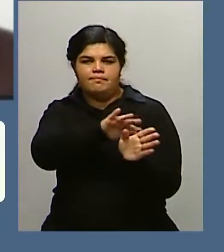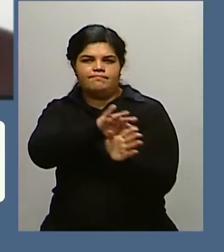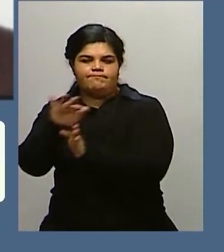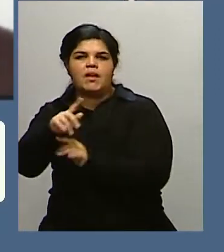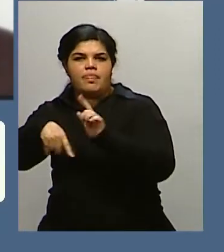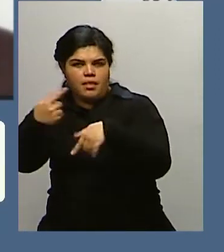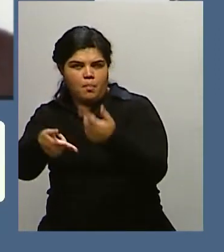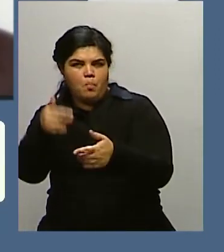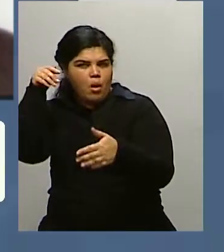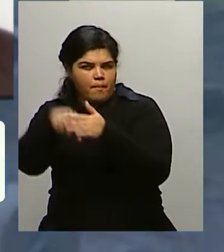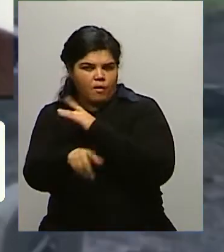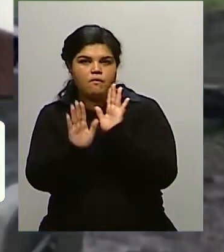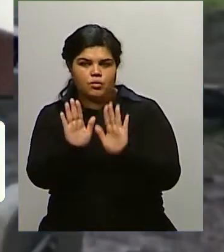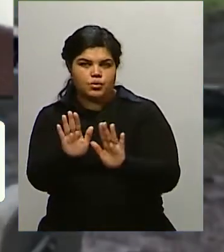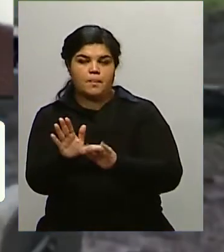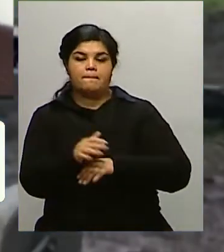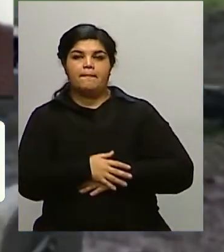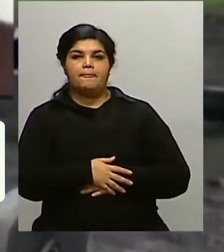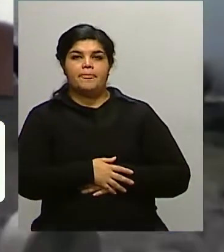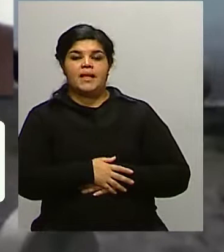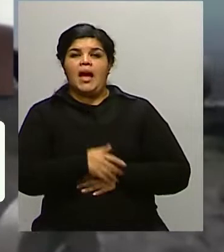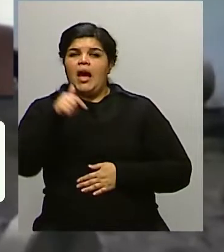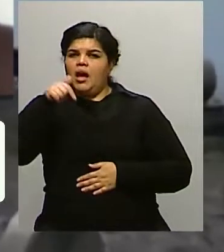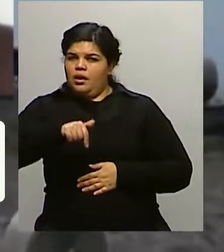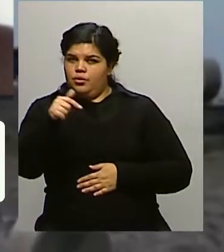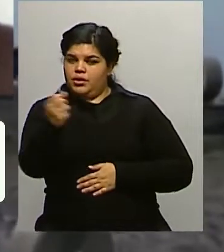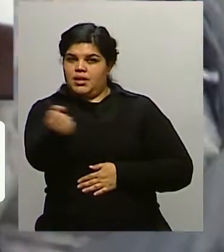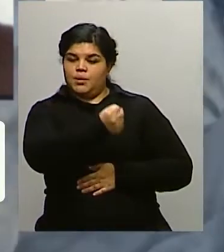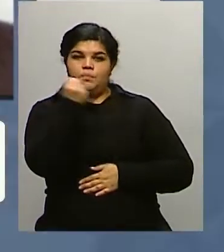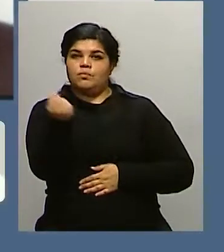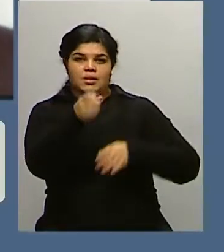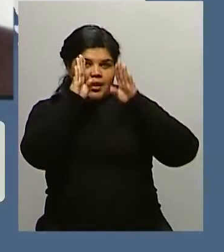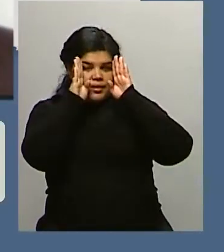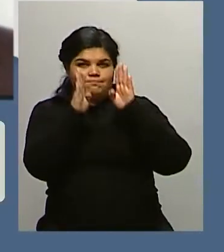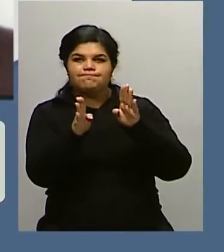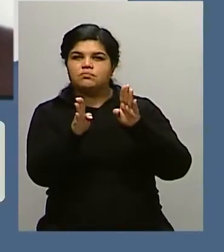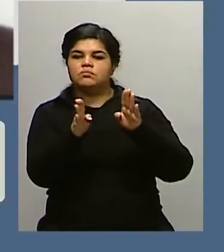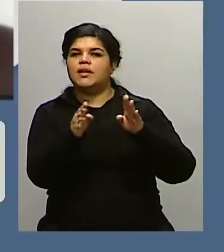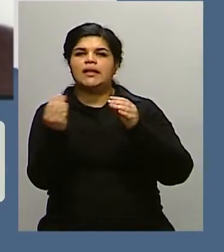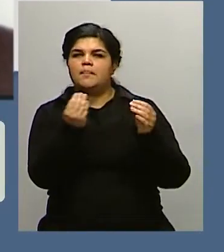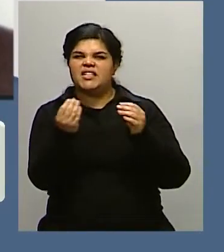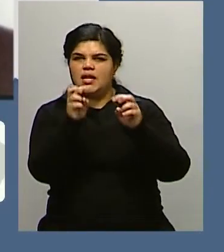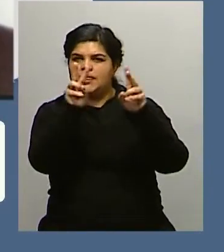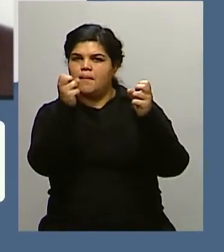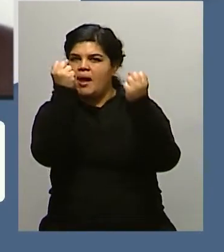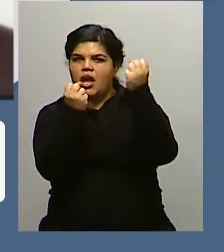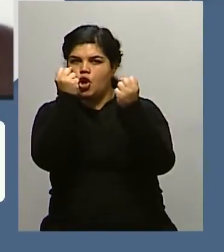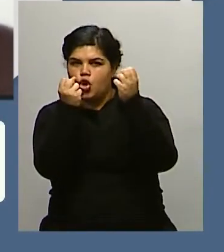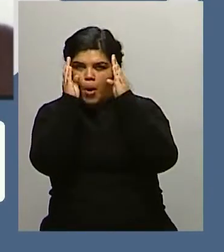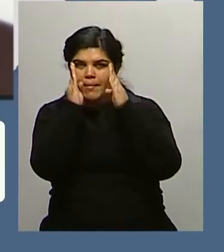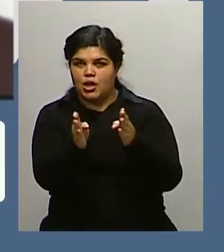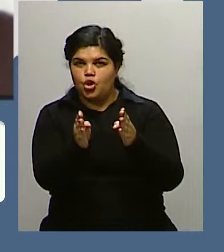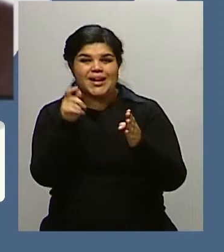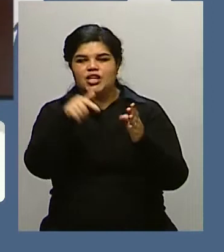al impacto sobre Argentina, ¿no? Concentrémonos en los aspectos económicos, que son los